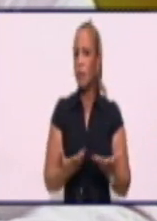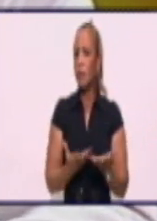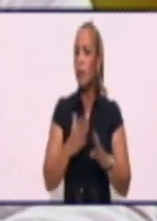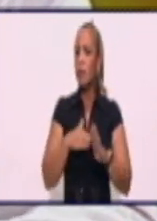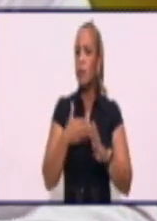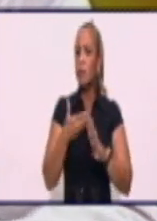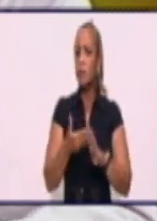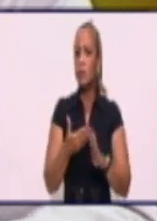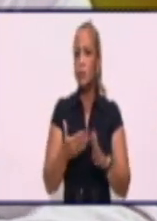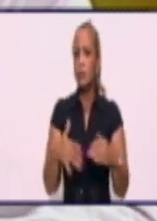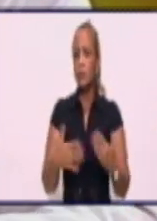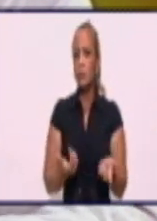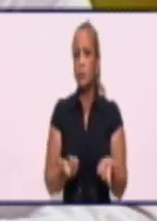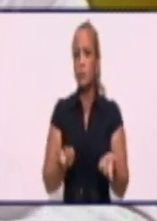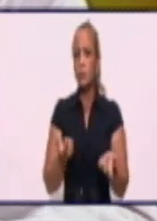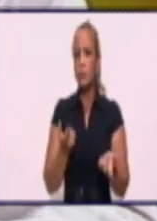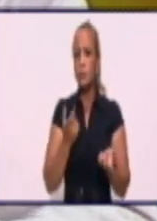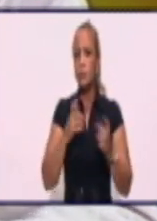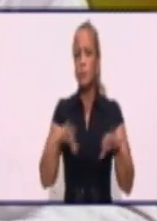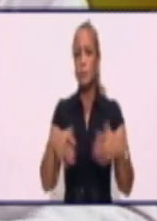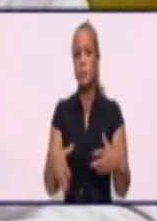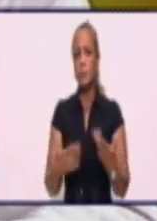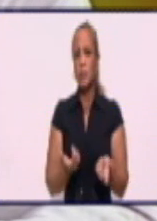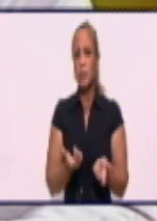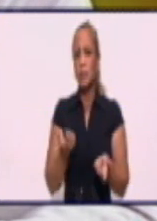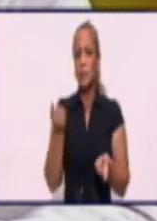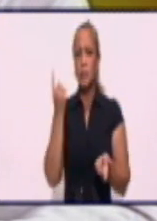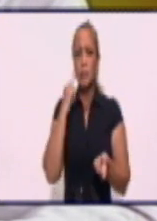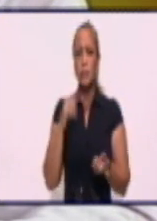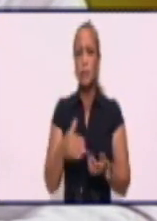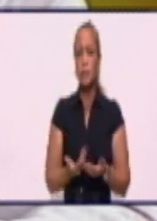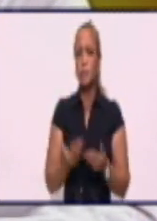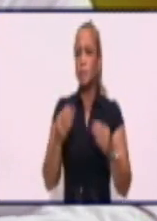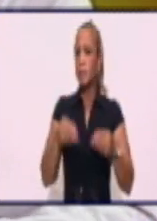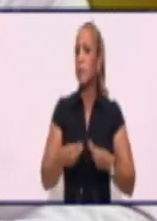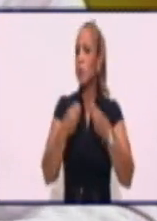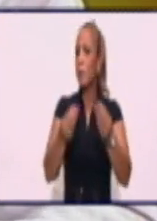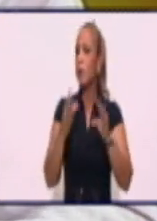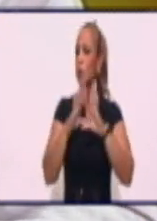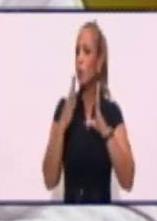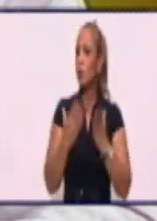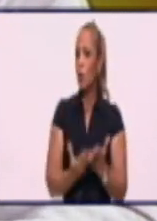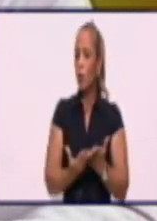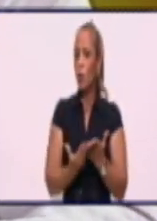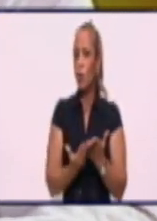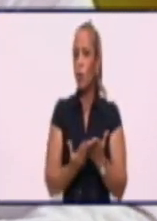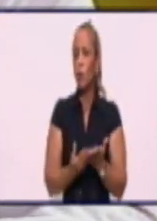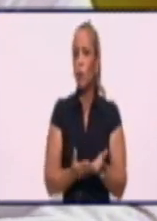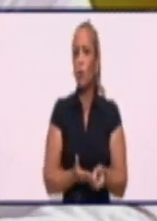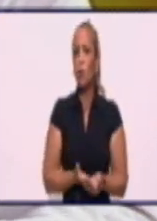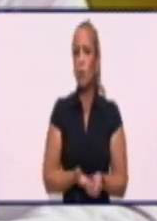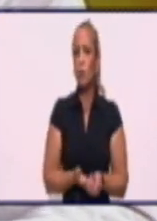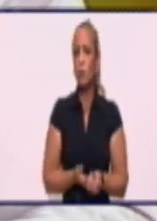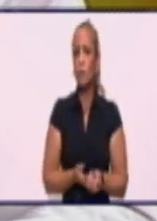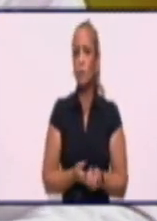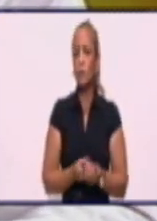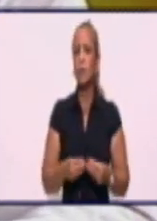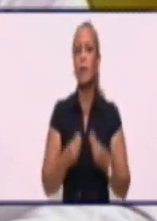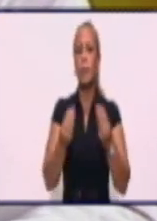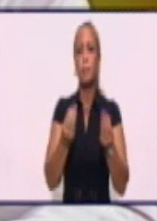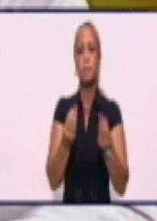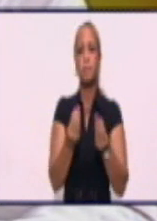dijo que si transportaban esos insumos, le iban a poner una multa